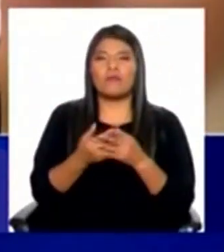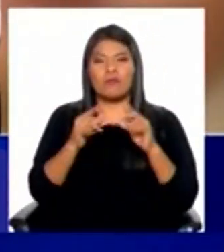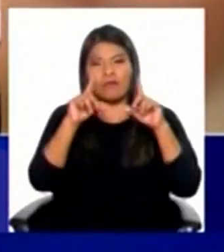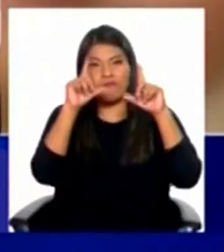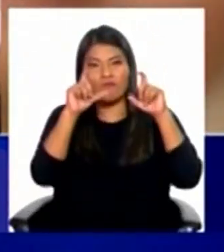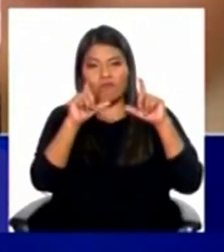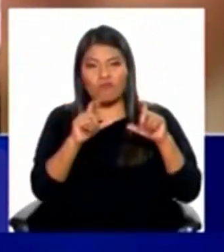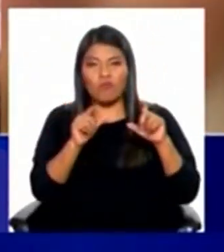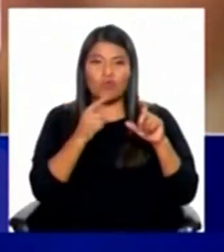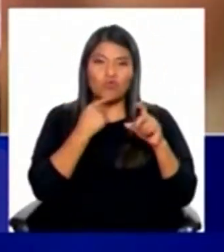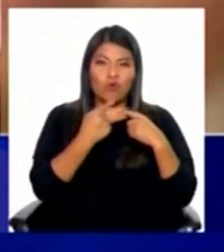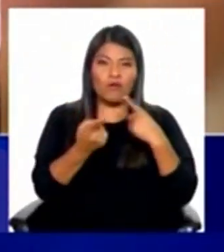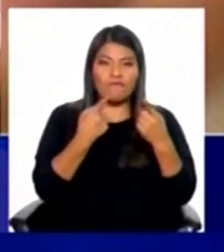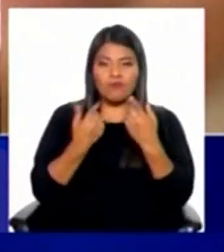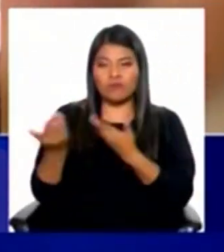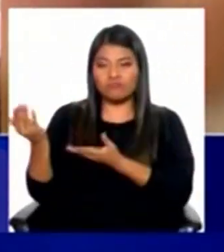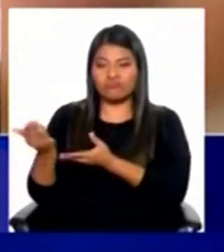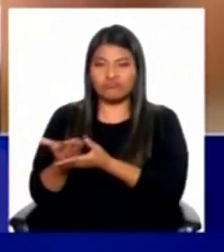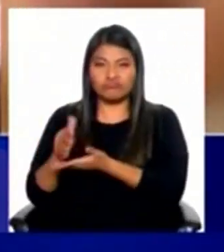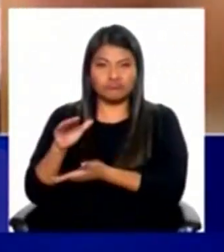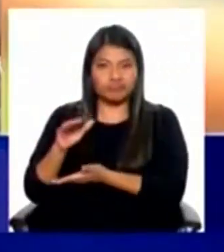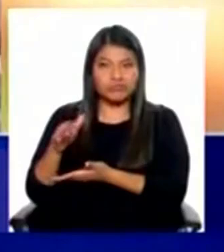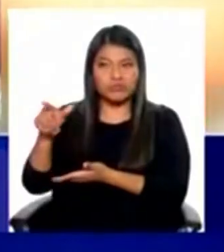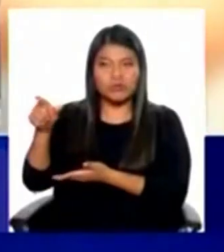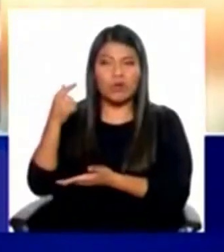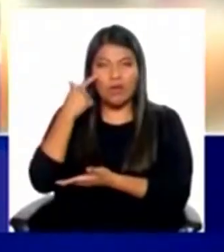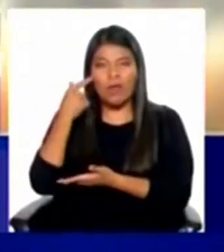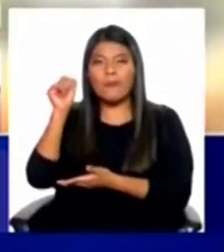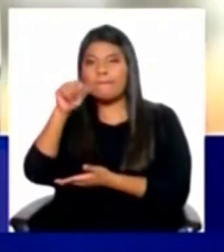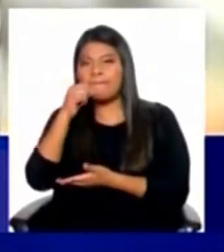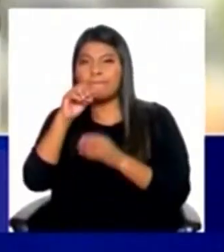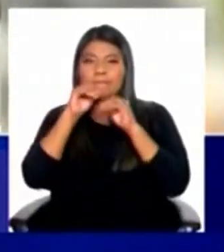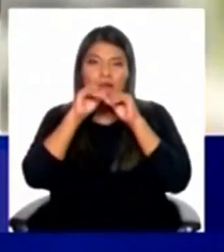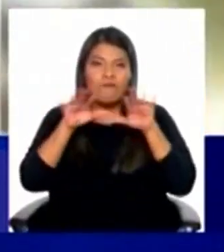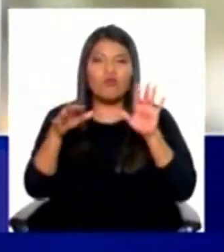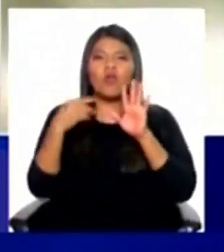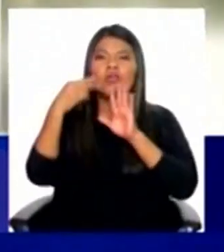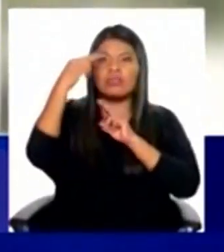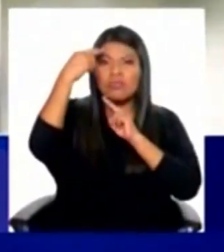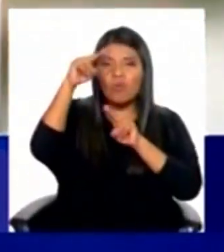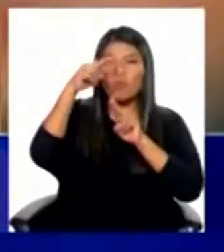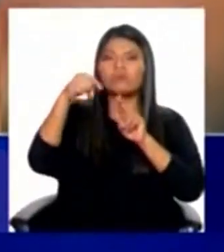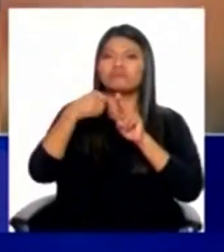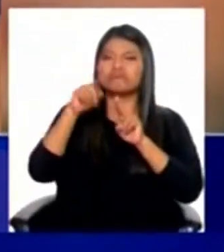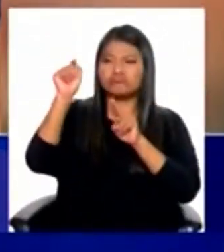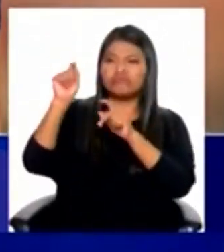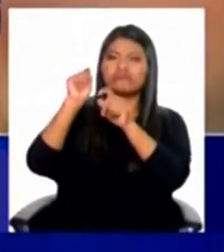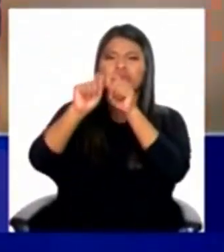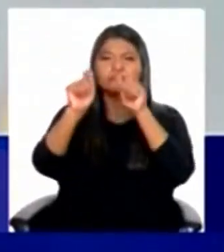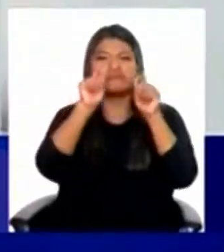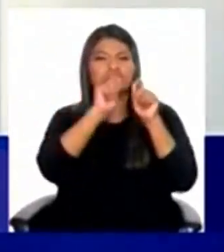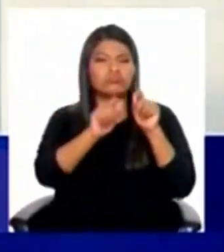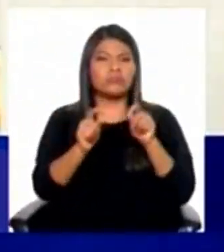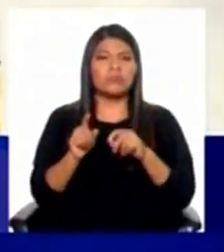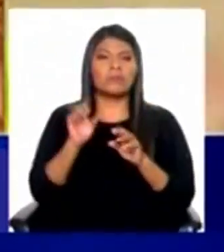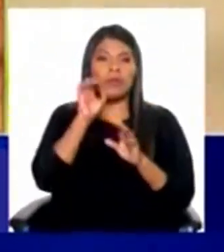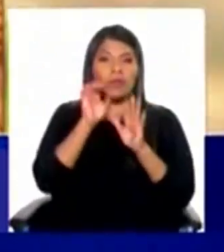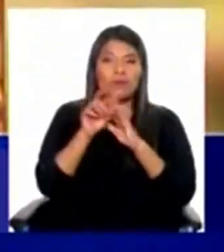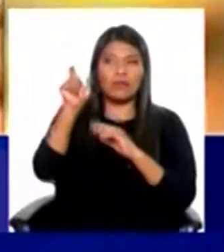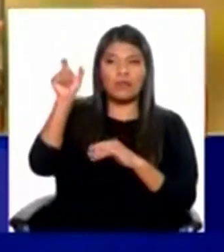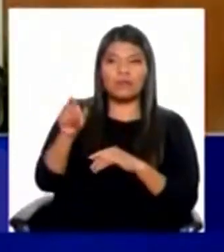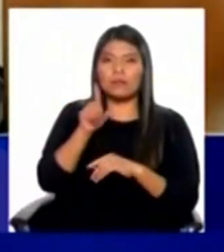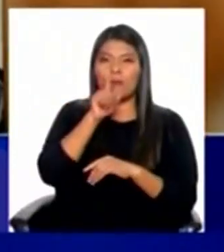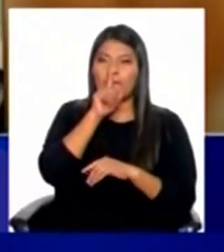preliminar, sino más bien la vinculación concreta, ¿no? Los hechos que ella esté desplegando, hechos concretos de amenazas, de cometer, por ejemplo, el delito